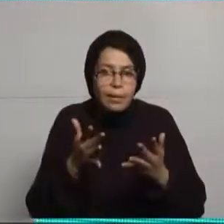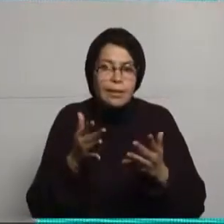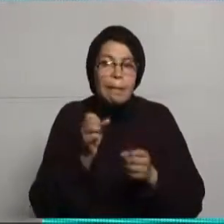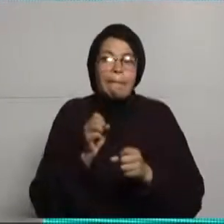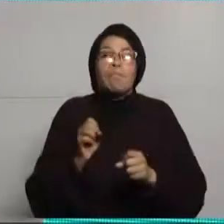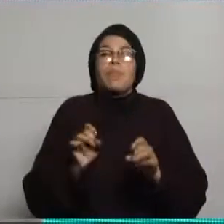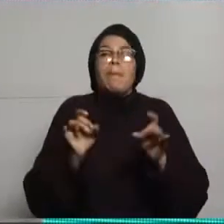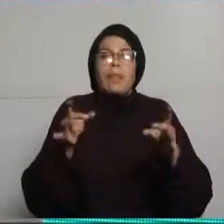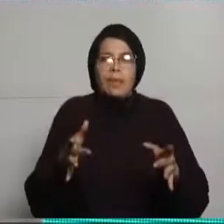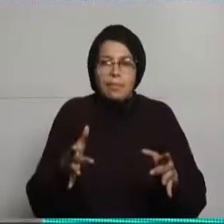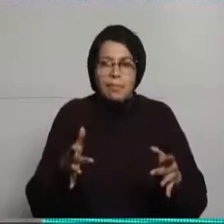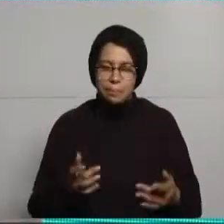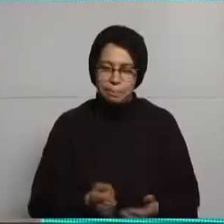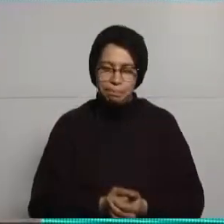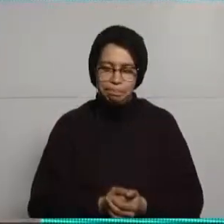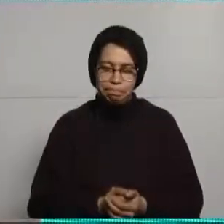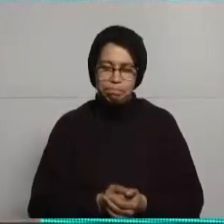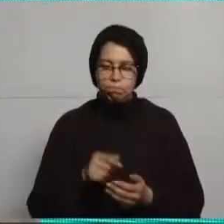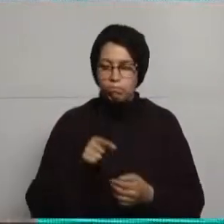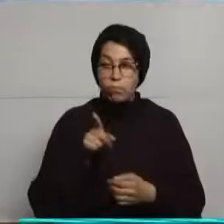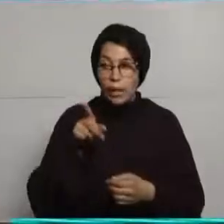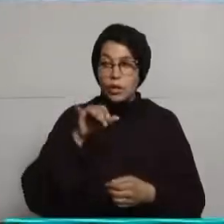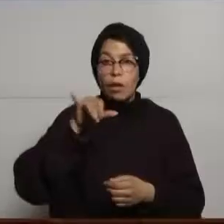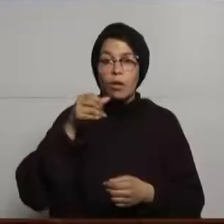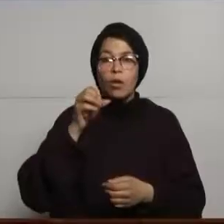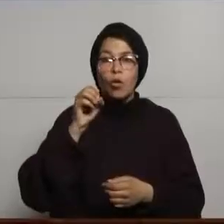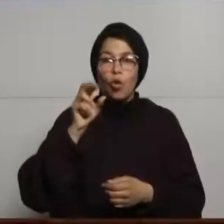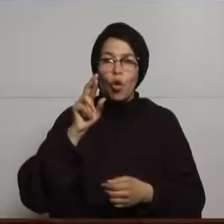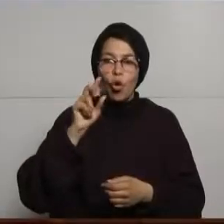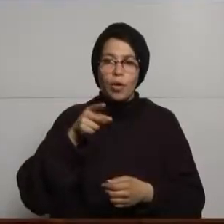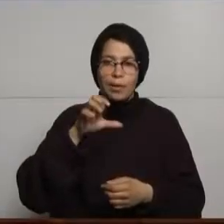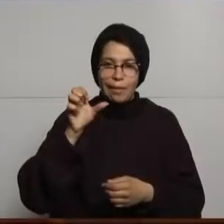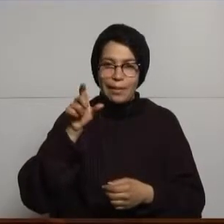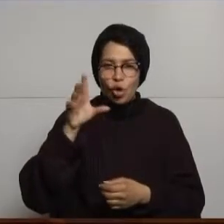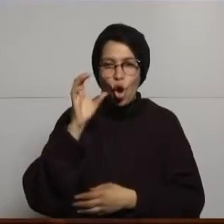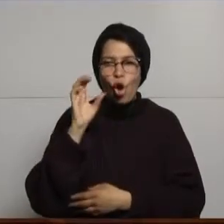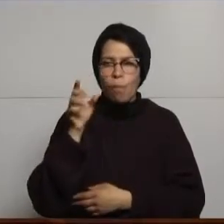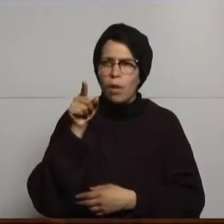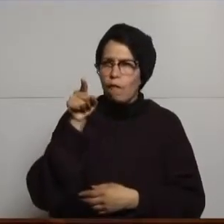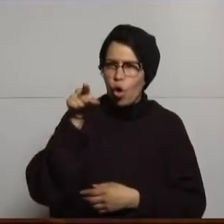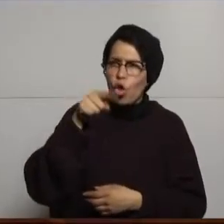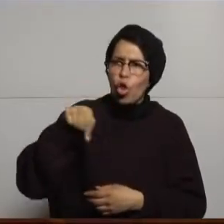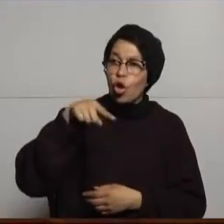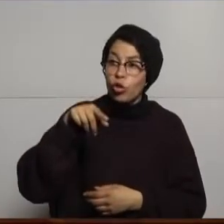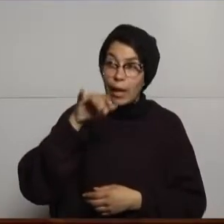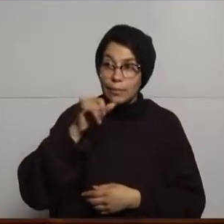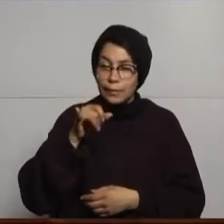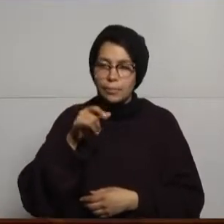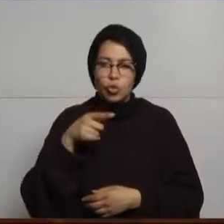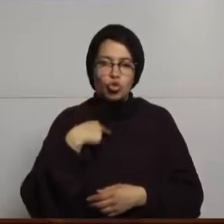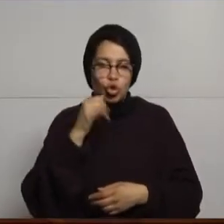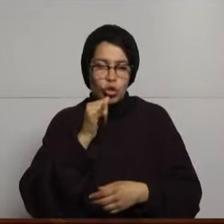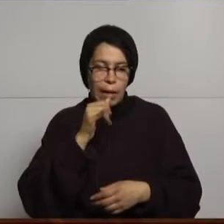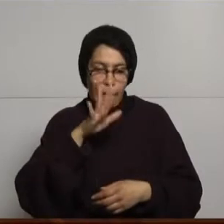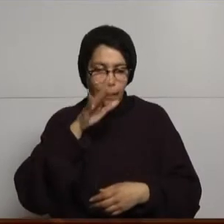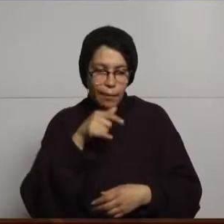a Jorge. ¿Estás por ahí, Jorge? Y aquí estoy, Muy aquí bien, estoy. estás ahí. No, capaz que está bueno que nos